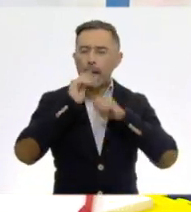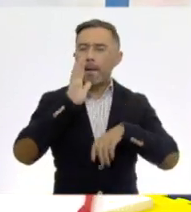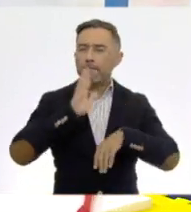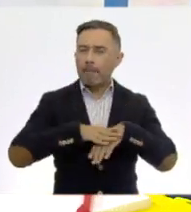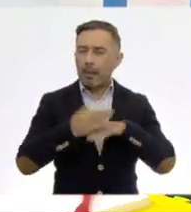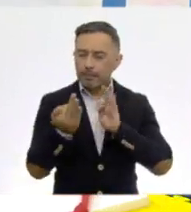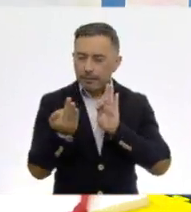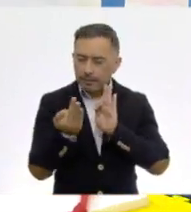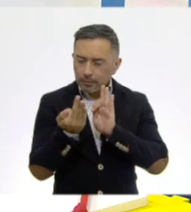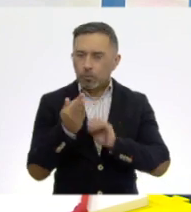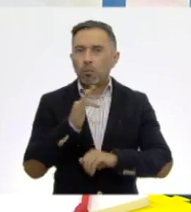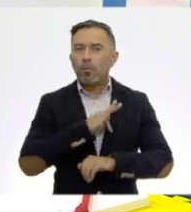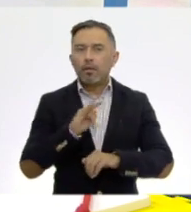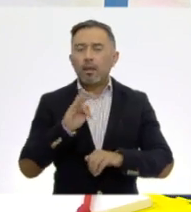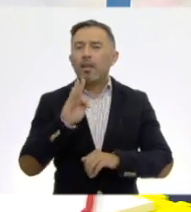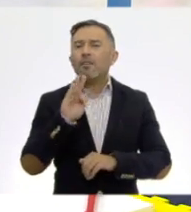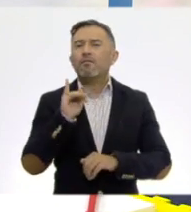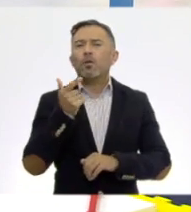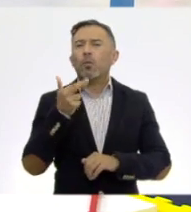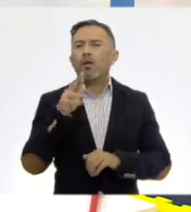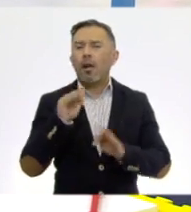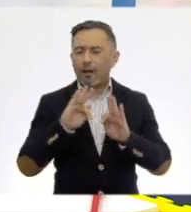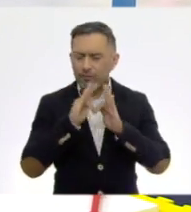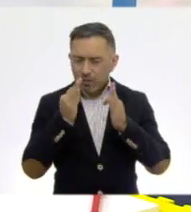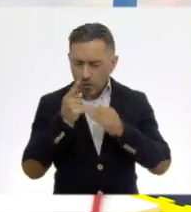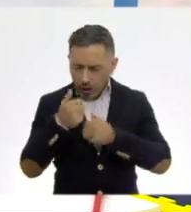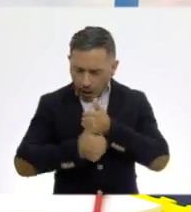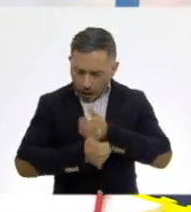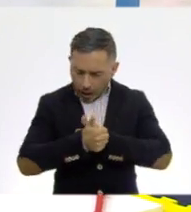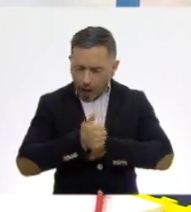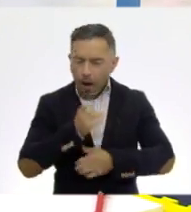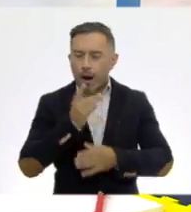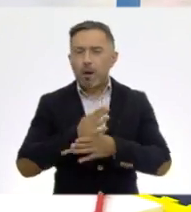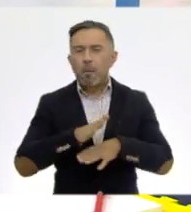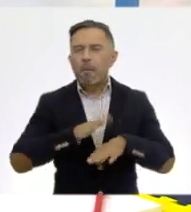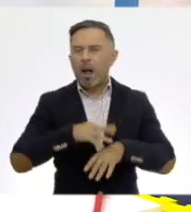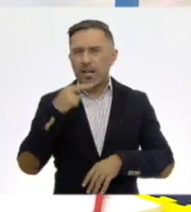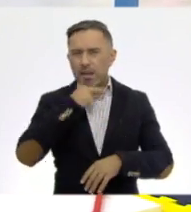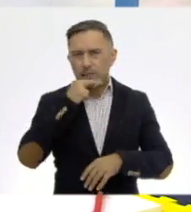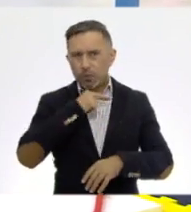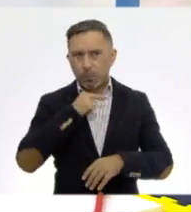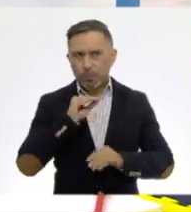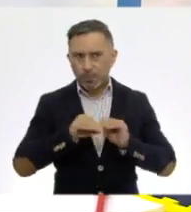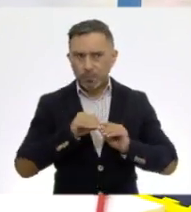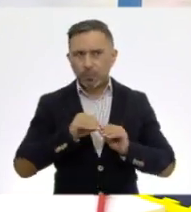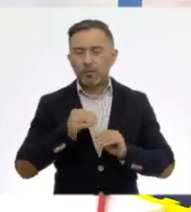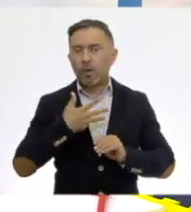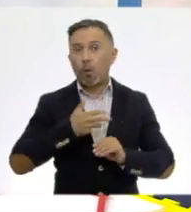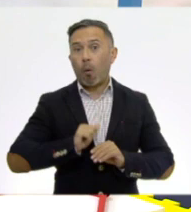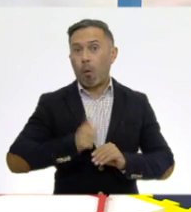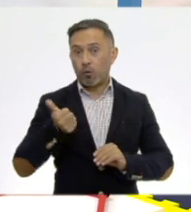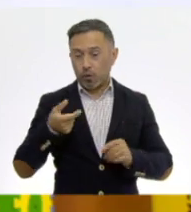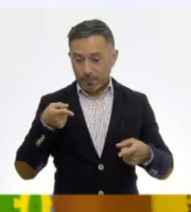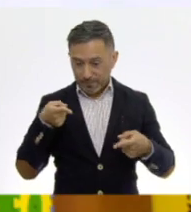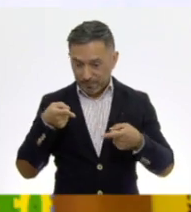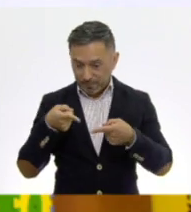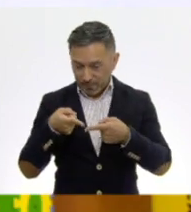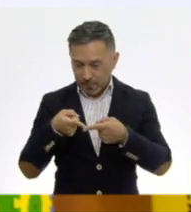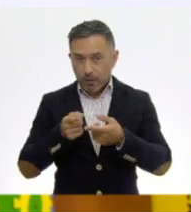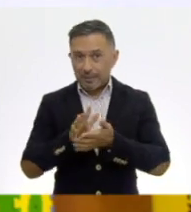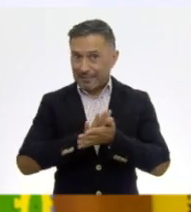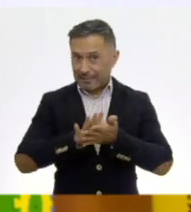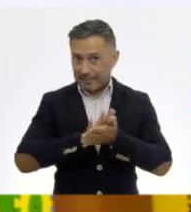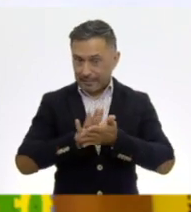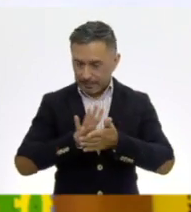cerca de conseguir la figura al final. Vamos a hacerlo un poco más rápido. Aquí tenemos este otro lado que vamos a unir con